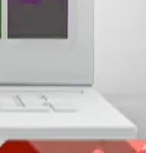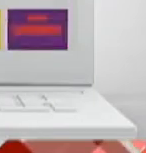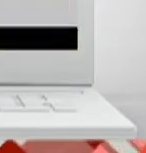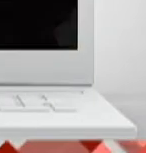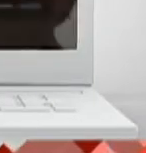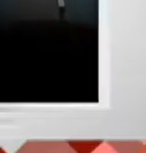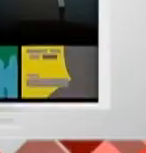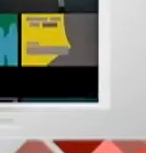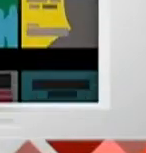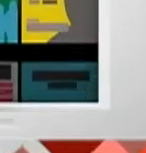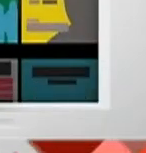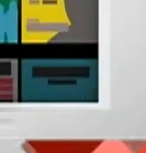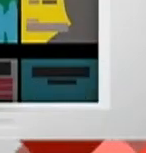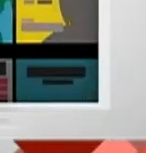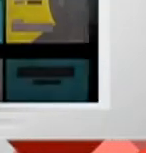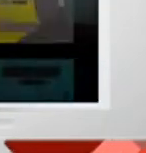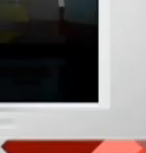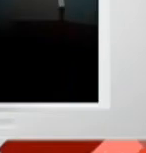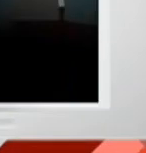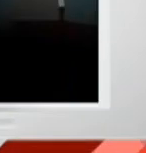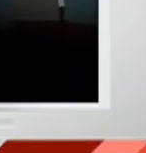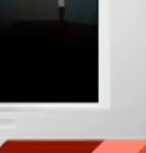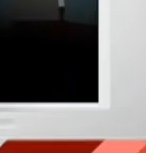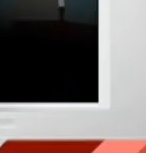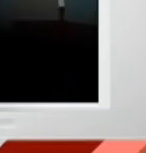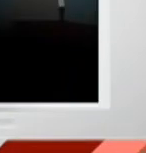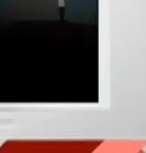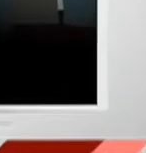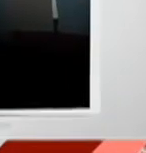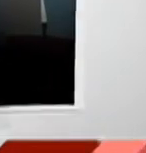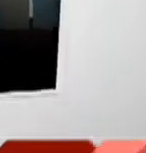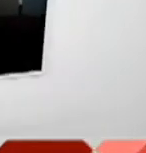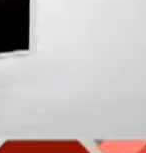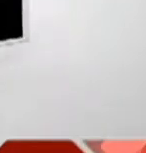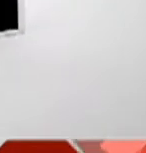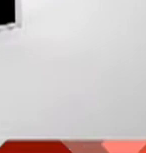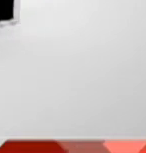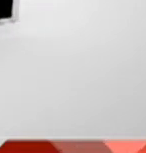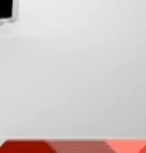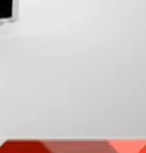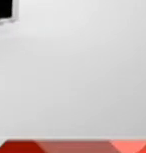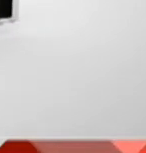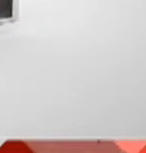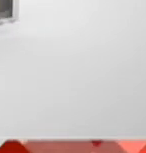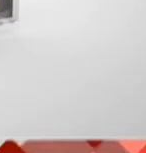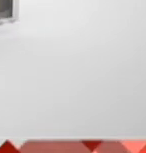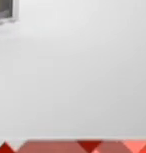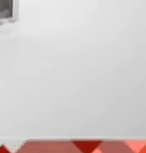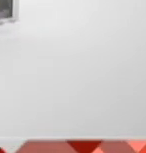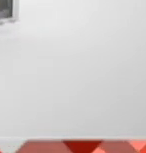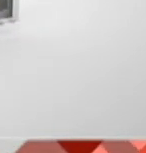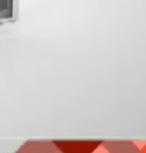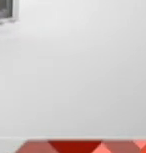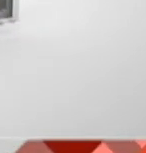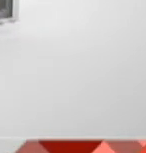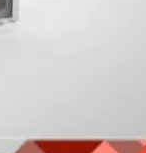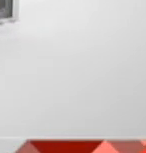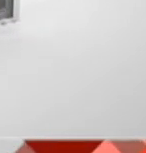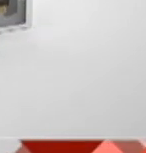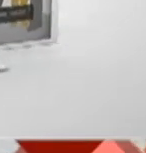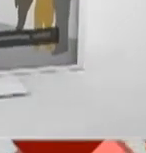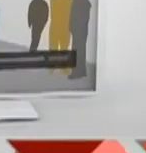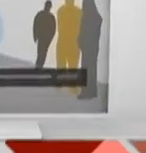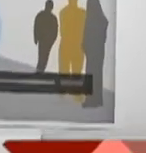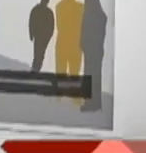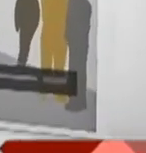cuanto a las series que actualmente producen Marvel y Netflix en conjunto, la compañía de streaming aseguró en un comunicado que